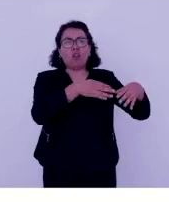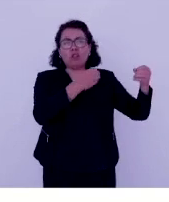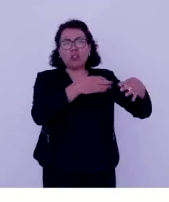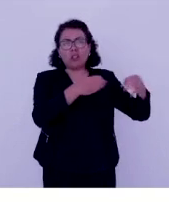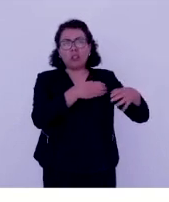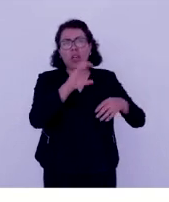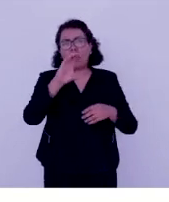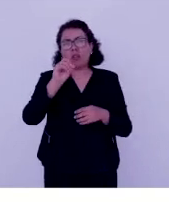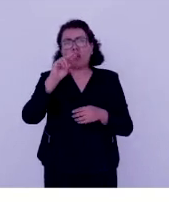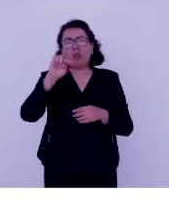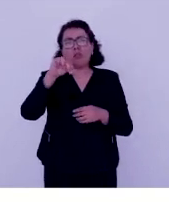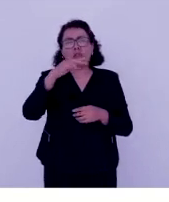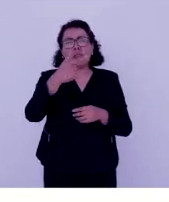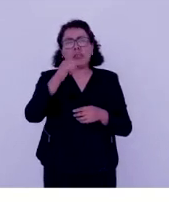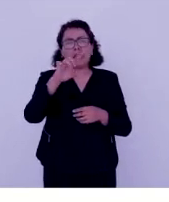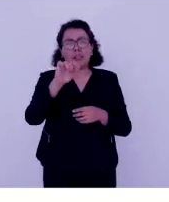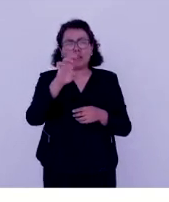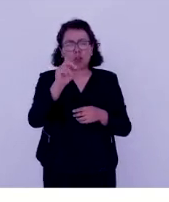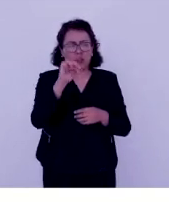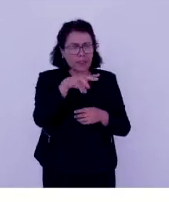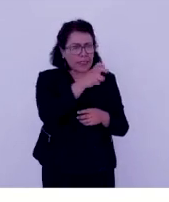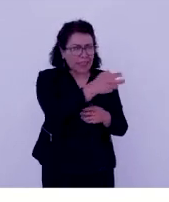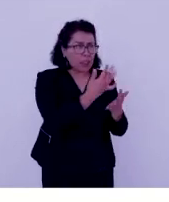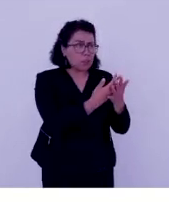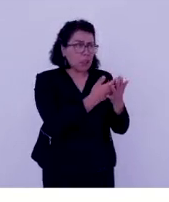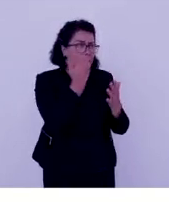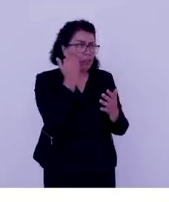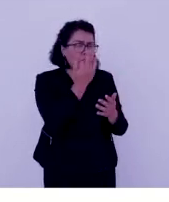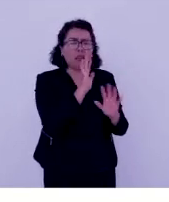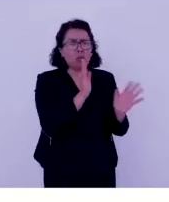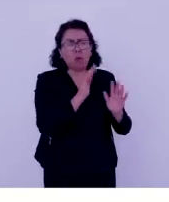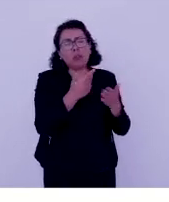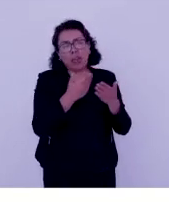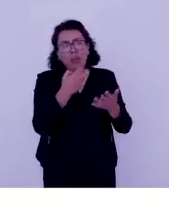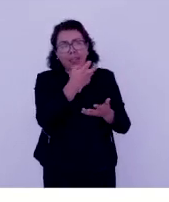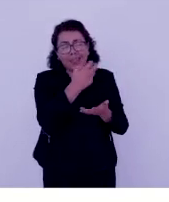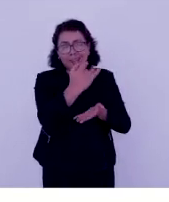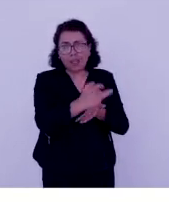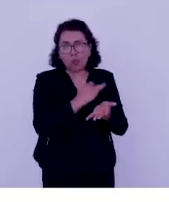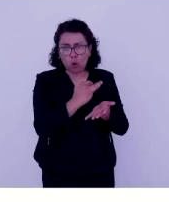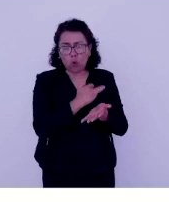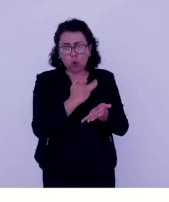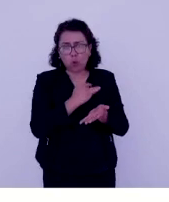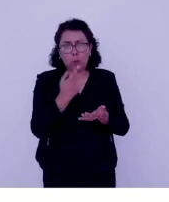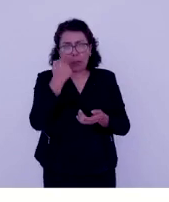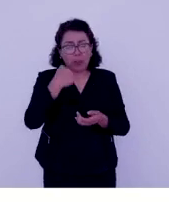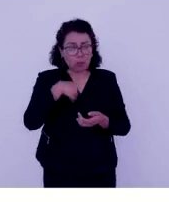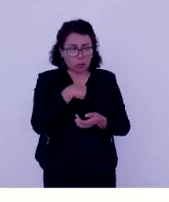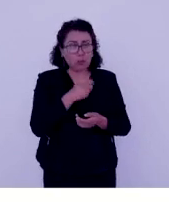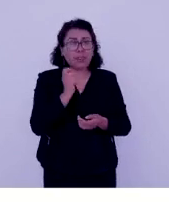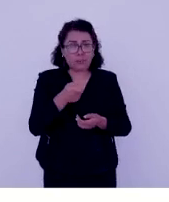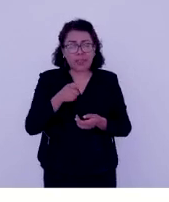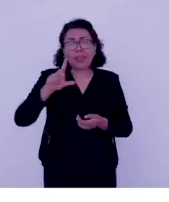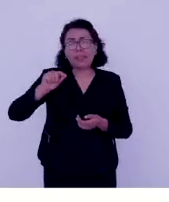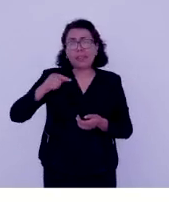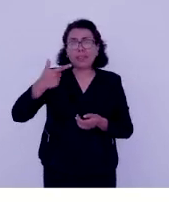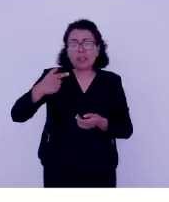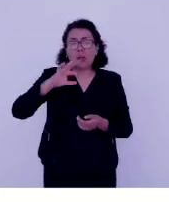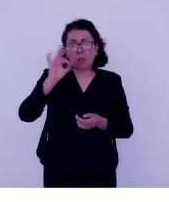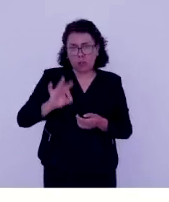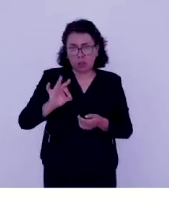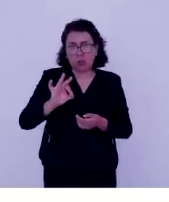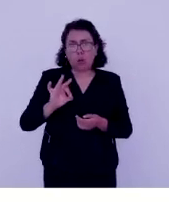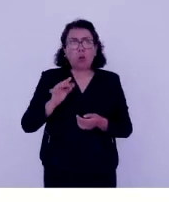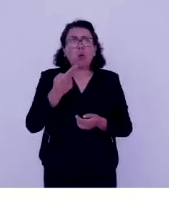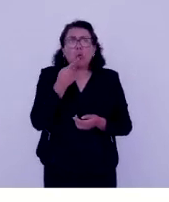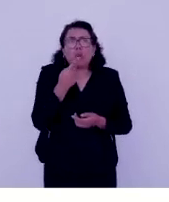consignaciones del universo de depósitos y retiros de los que conoce esta área de apoyo jurisdiccional el 77.9 por se hicieron a